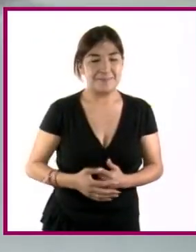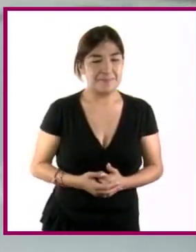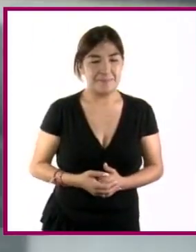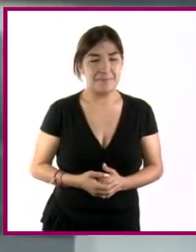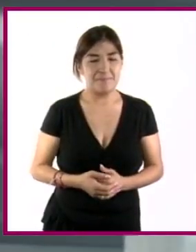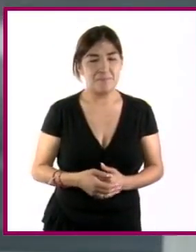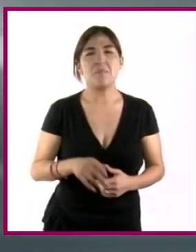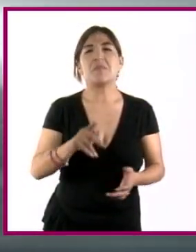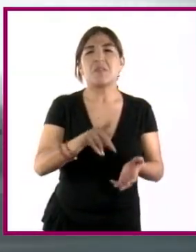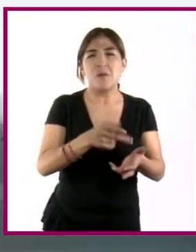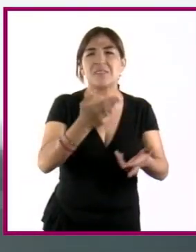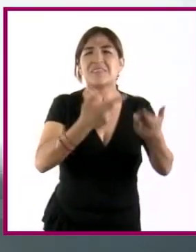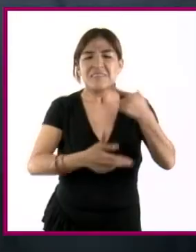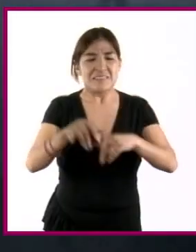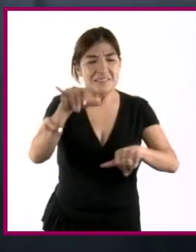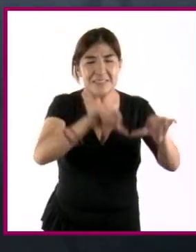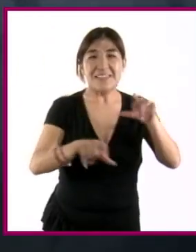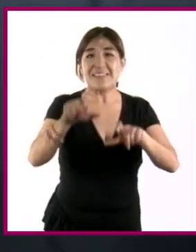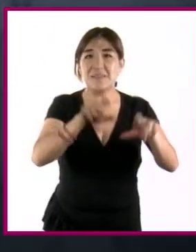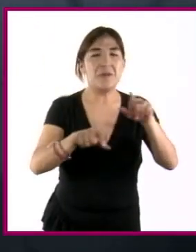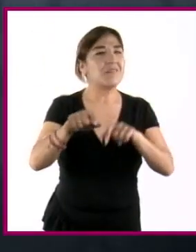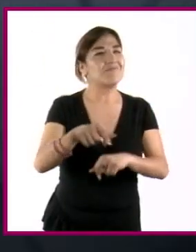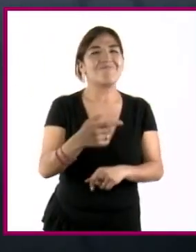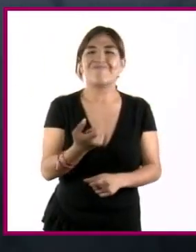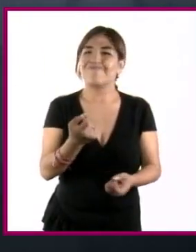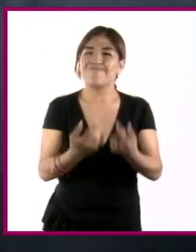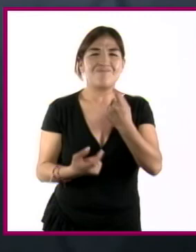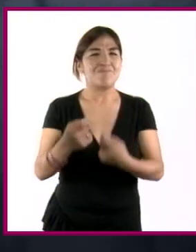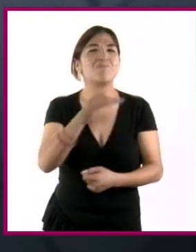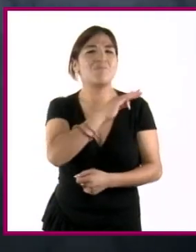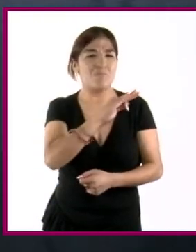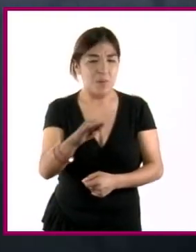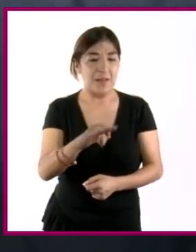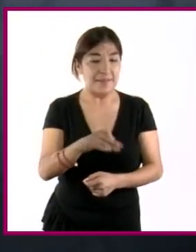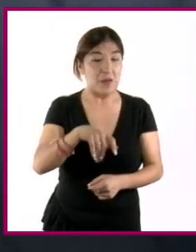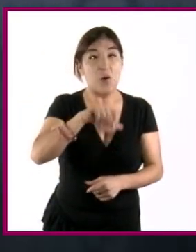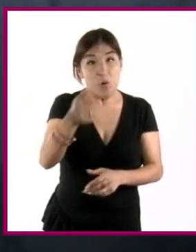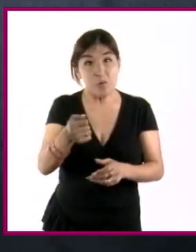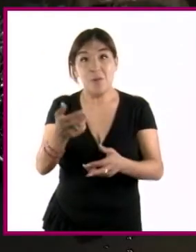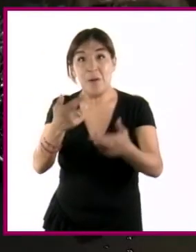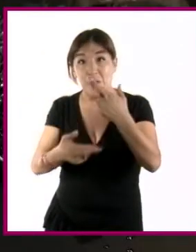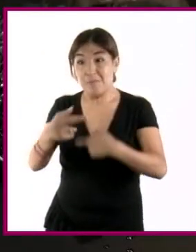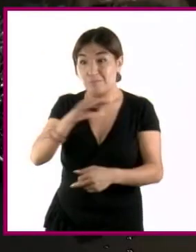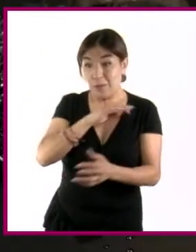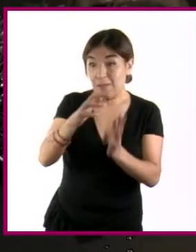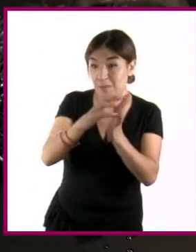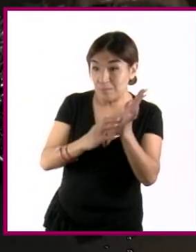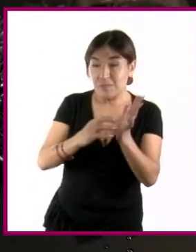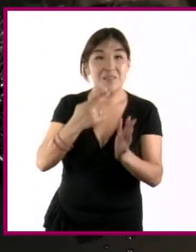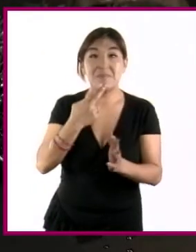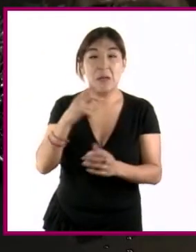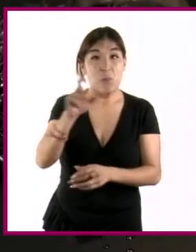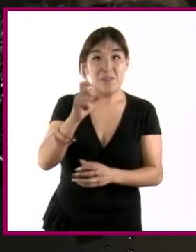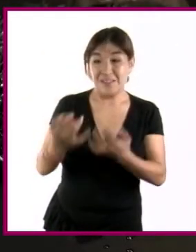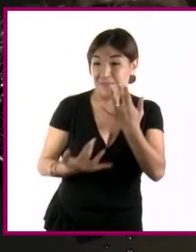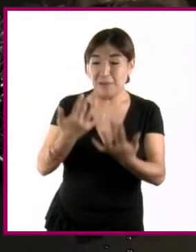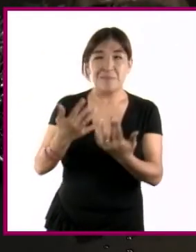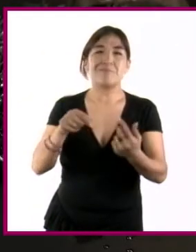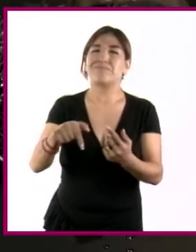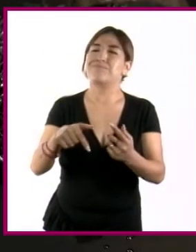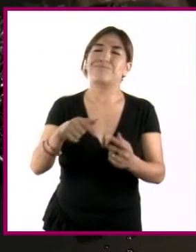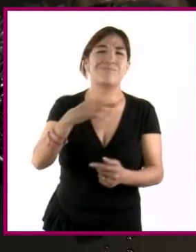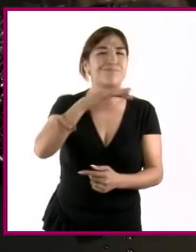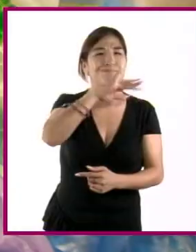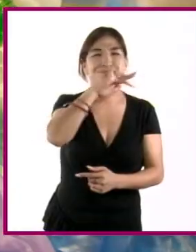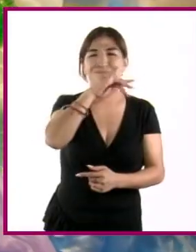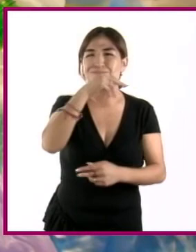a muchos factores químicos. Algunos no son biodegradables ni fáciles de reciclar, y si se queman, son muy